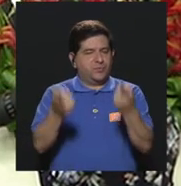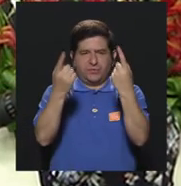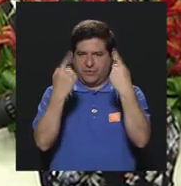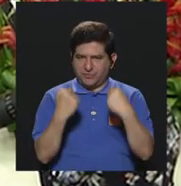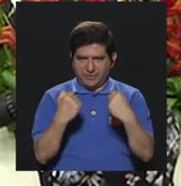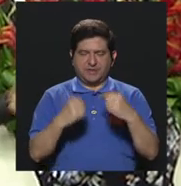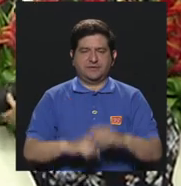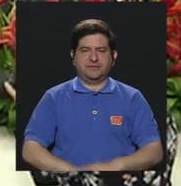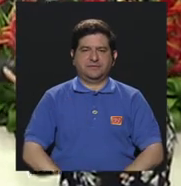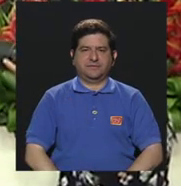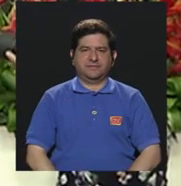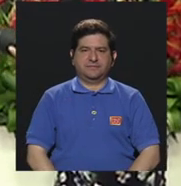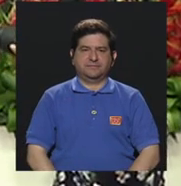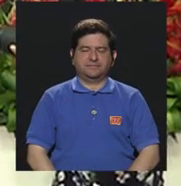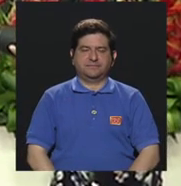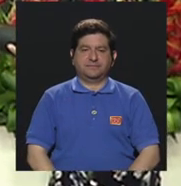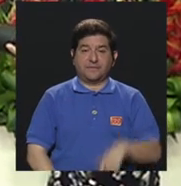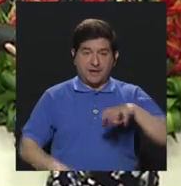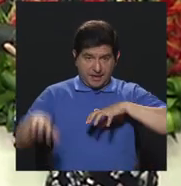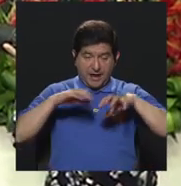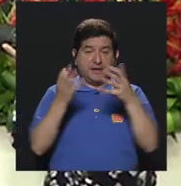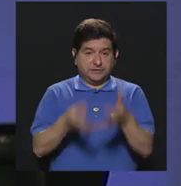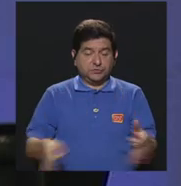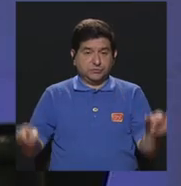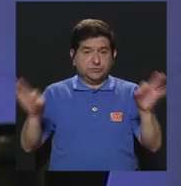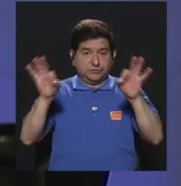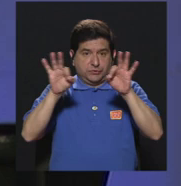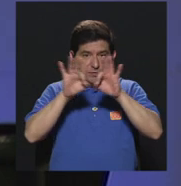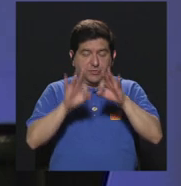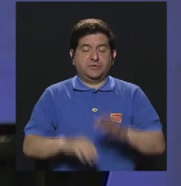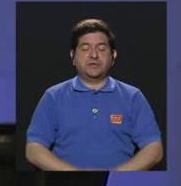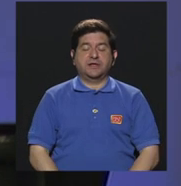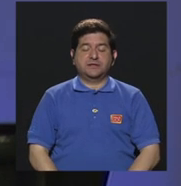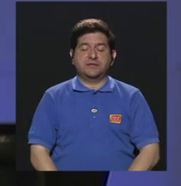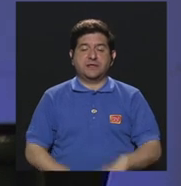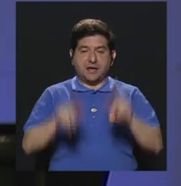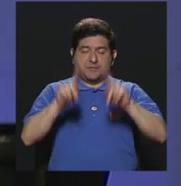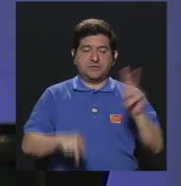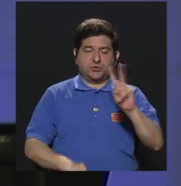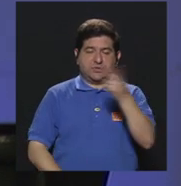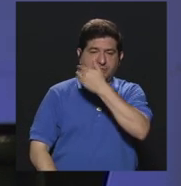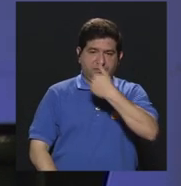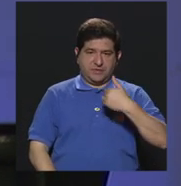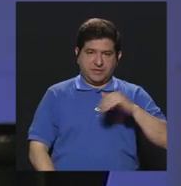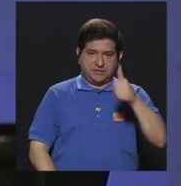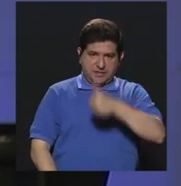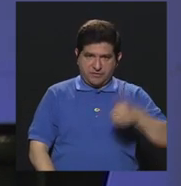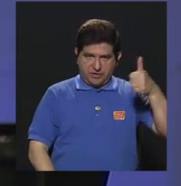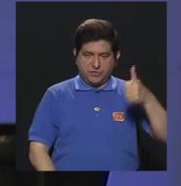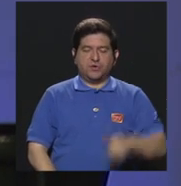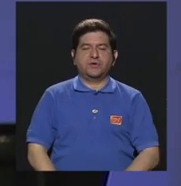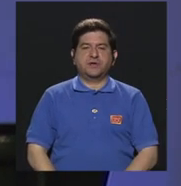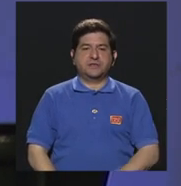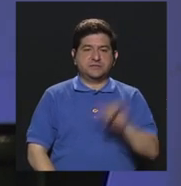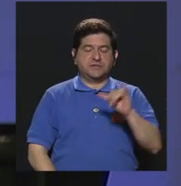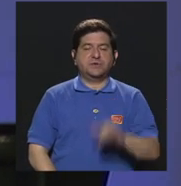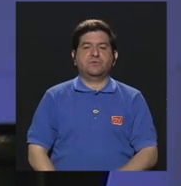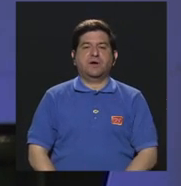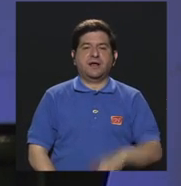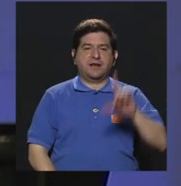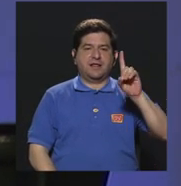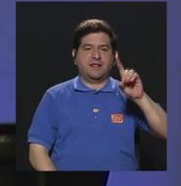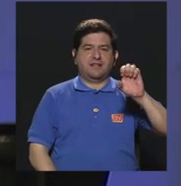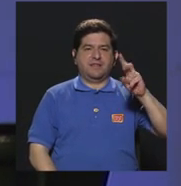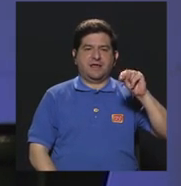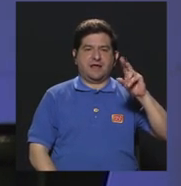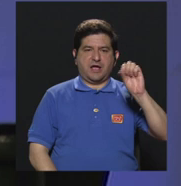con nosotros este acto tan importante. A las señoras y señores vicerrectores, a las señoras y señores decanos, a